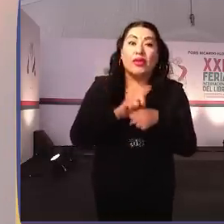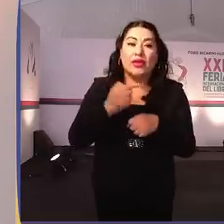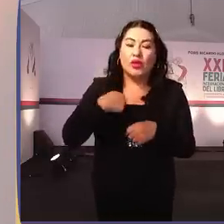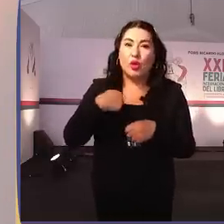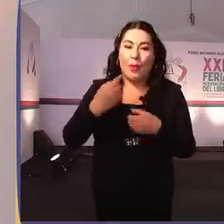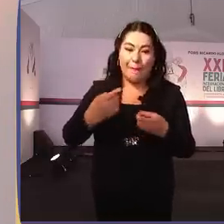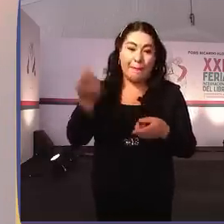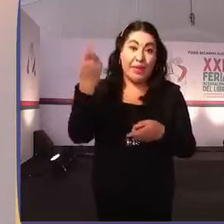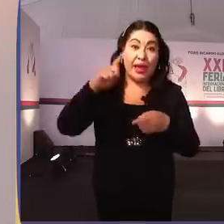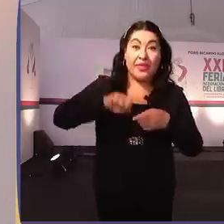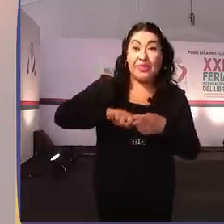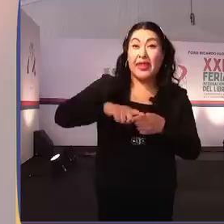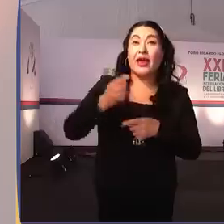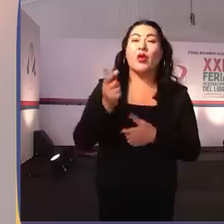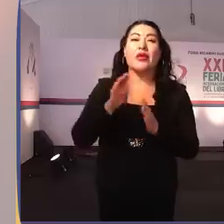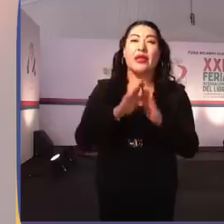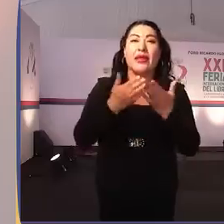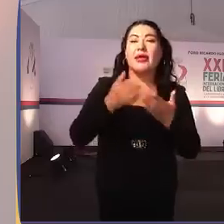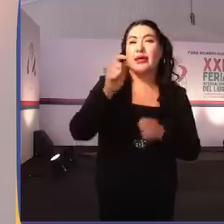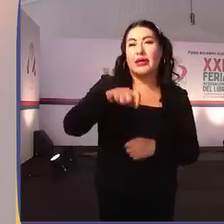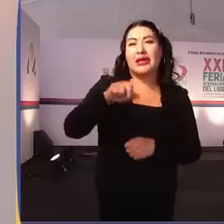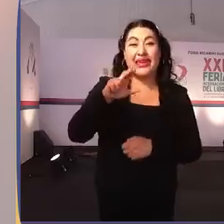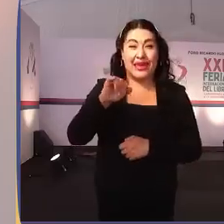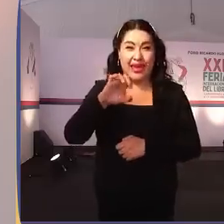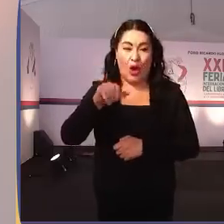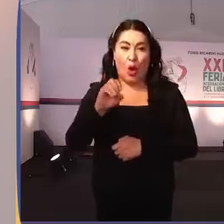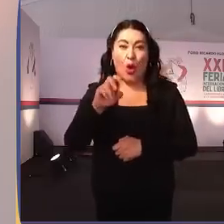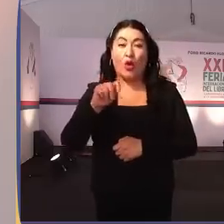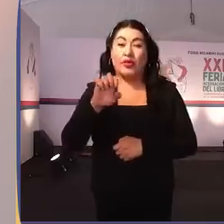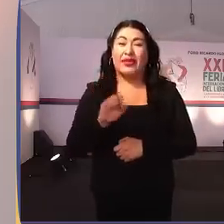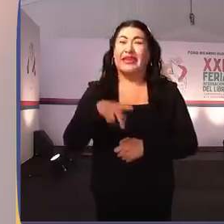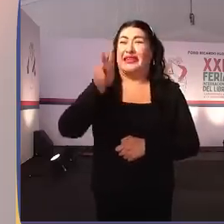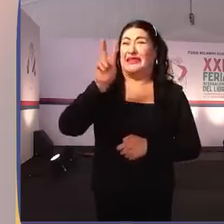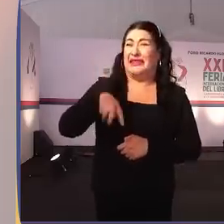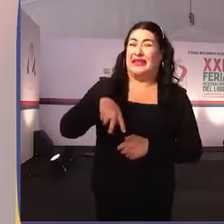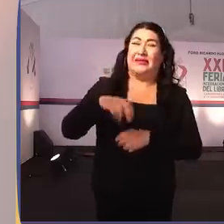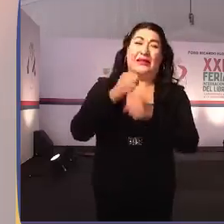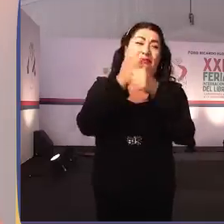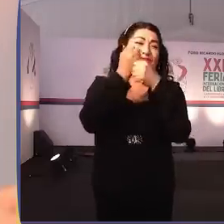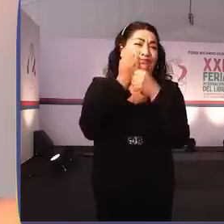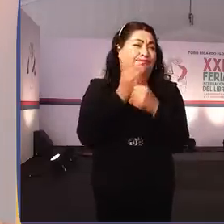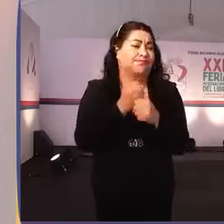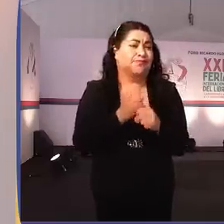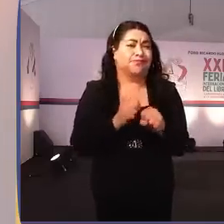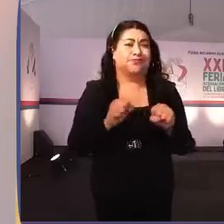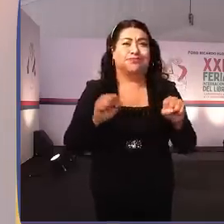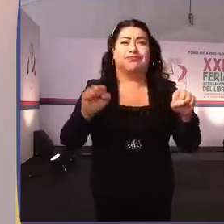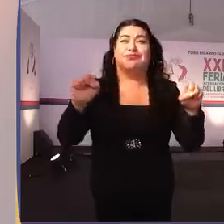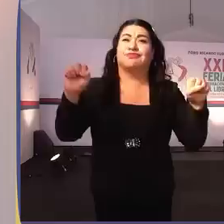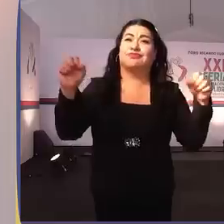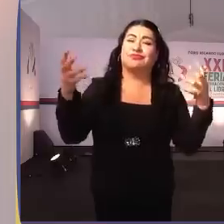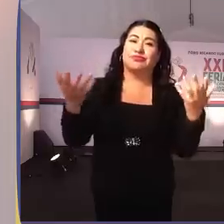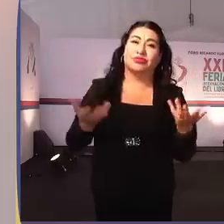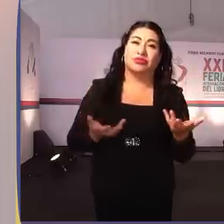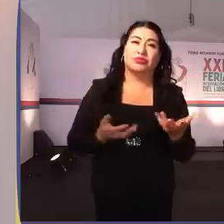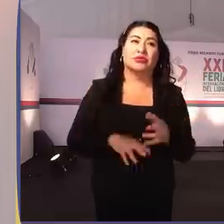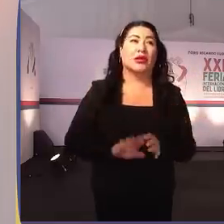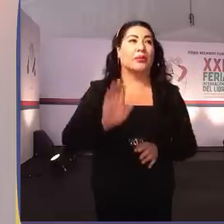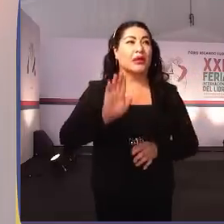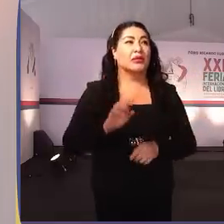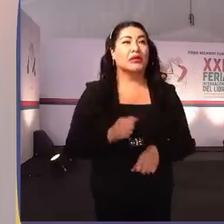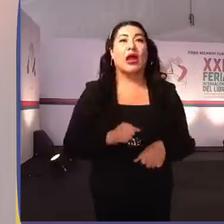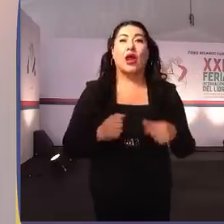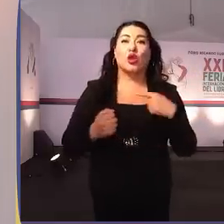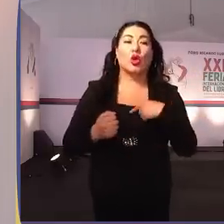en el español del siglo XVII, y fue la idea más aburrida, como que se hablaba con otro